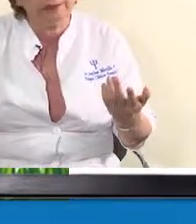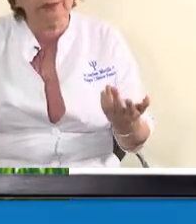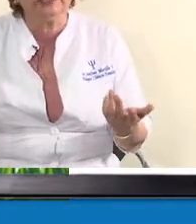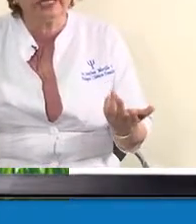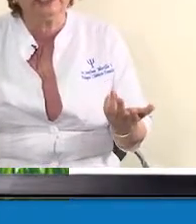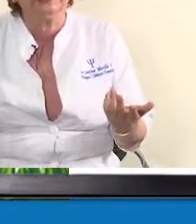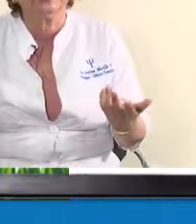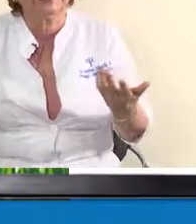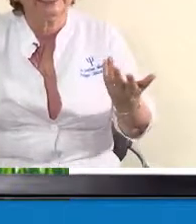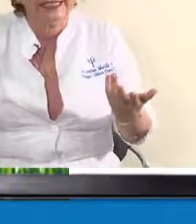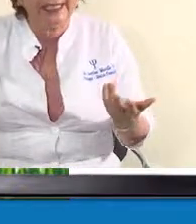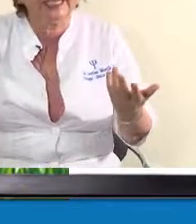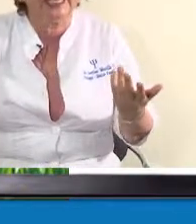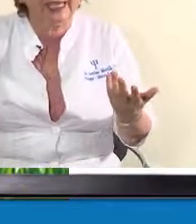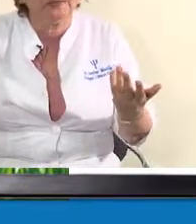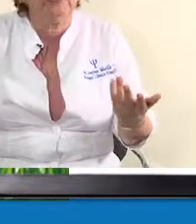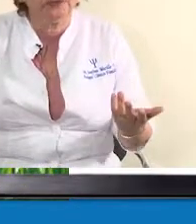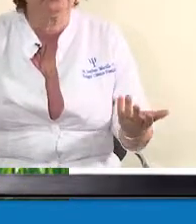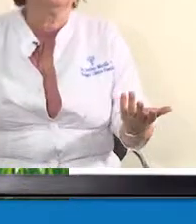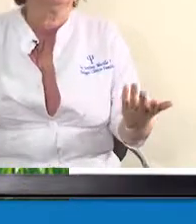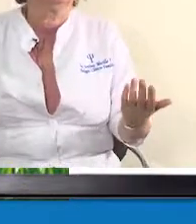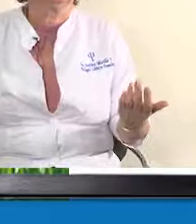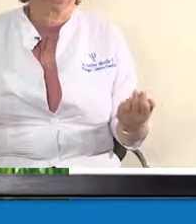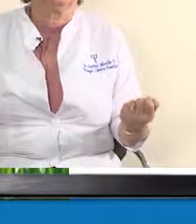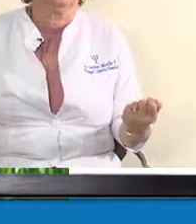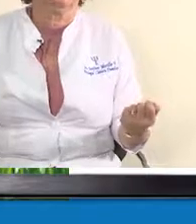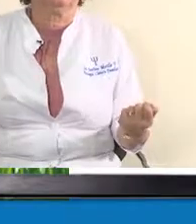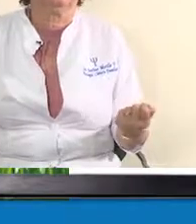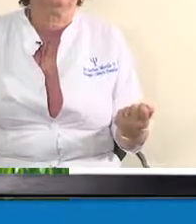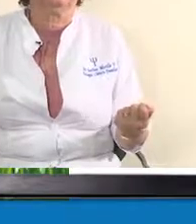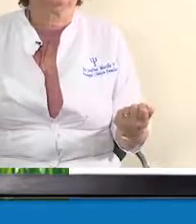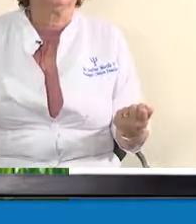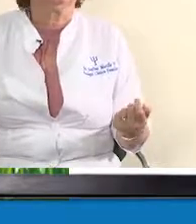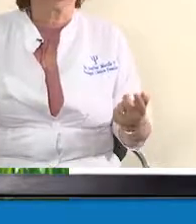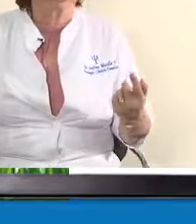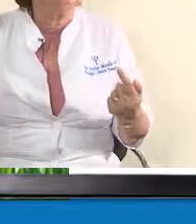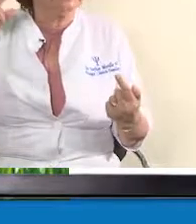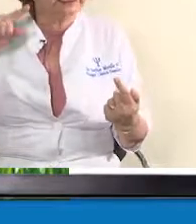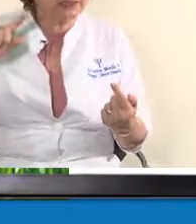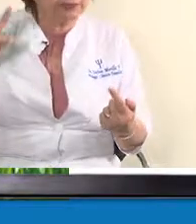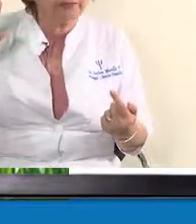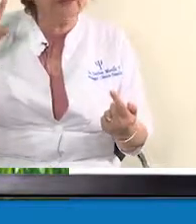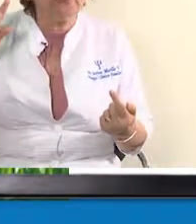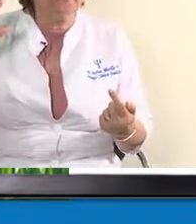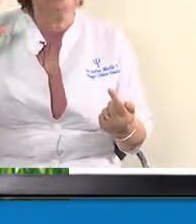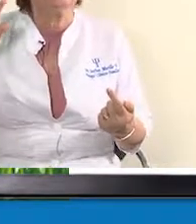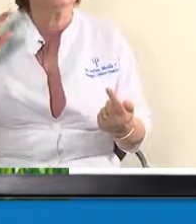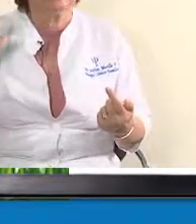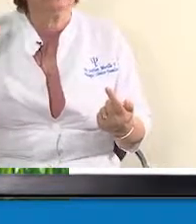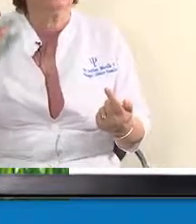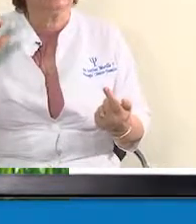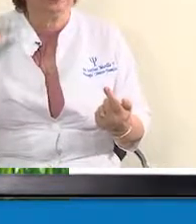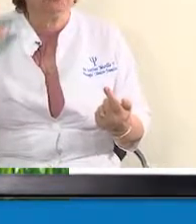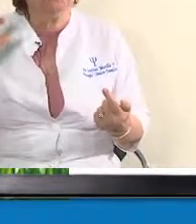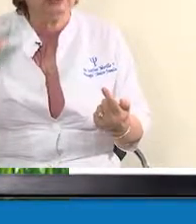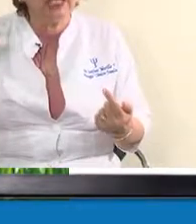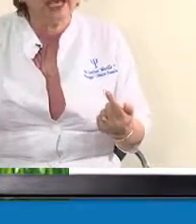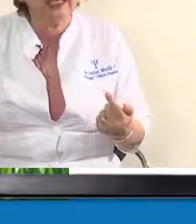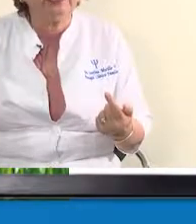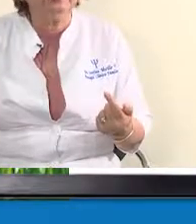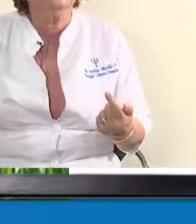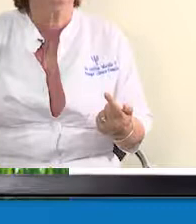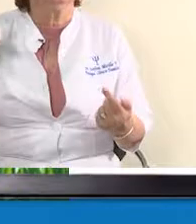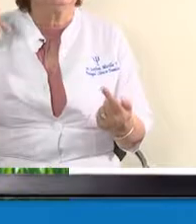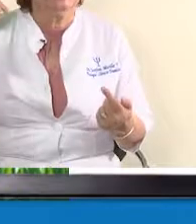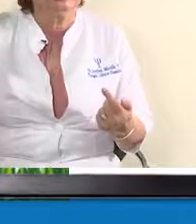promoción e importancia que tiene el apoyo psicosocial, desde un enfoque basado en la